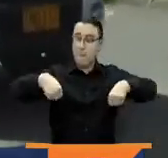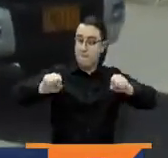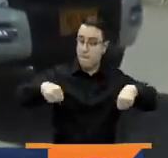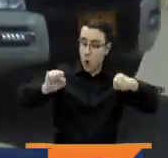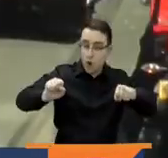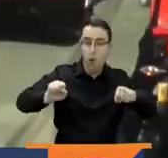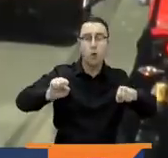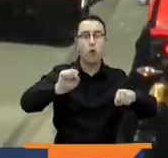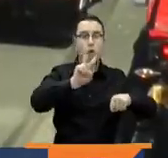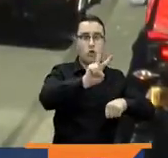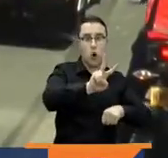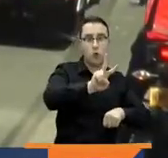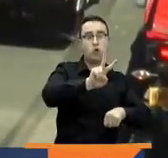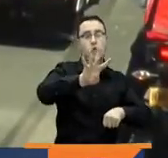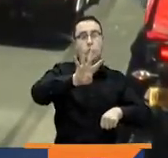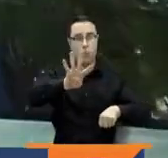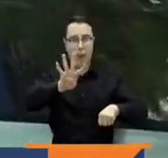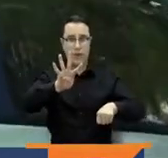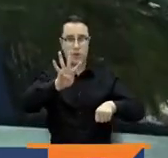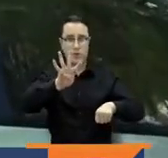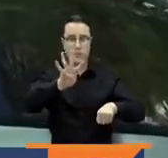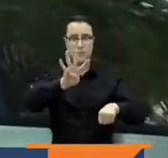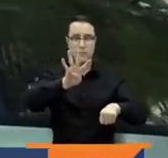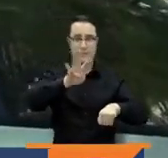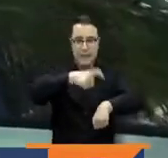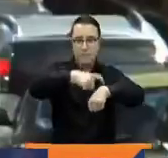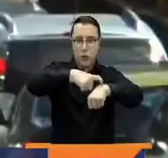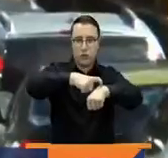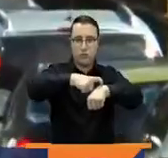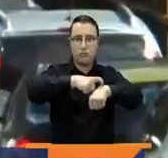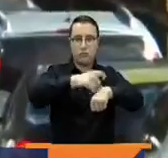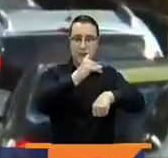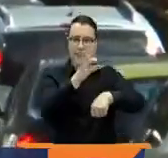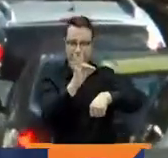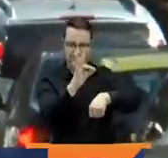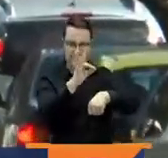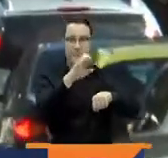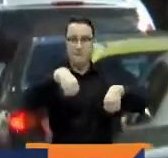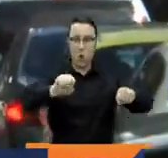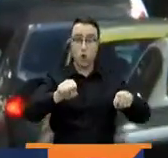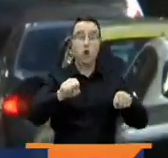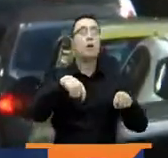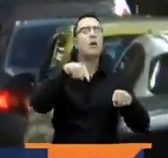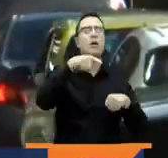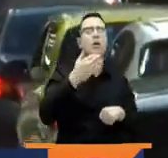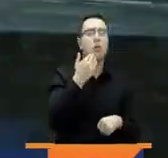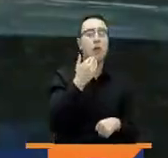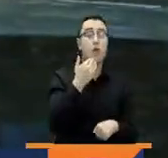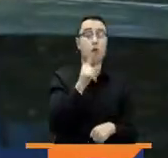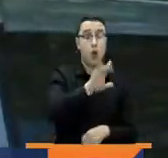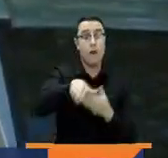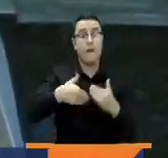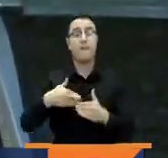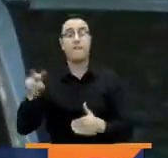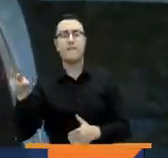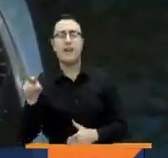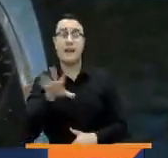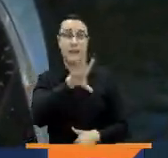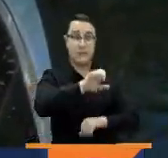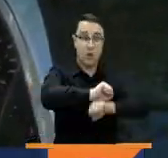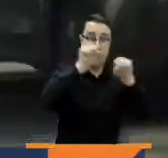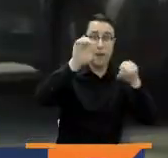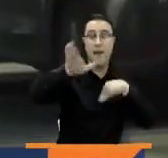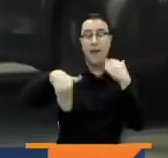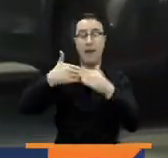de 2 y 4 tiempos, que también será de lunes a viernes entre las 5 de la mañana y las 8 de la